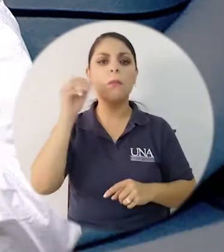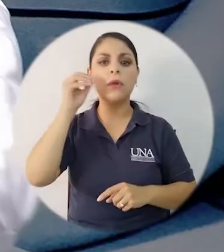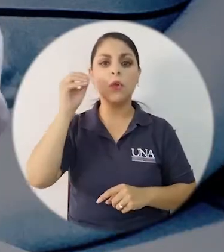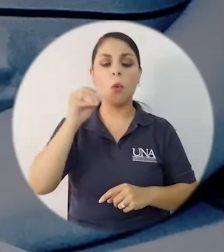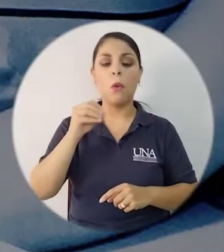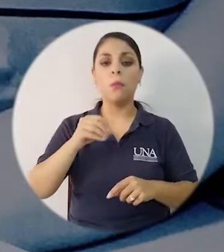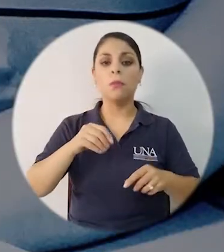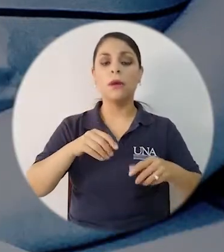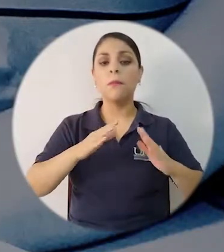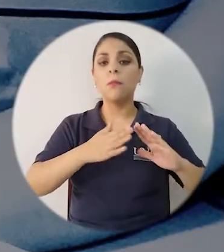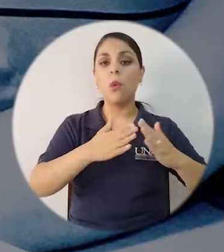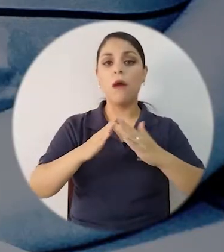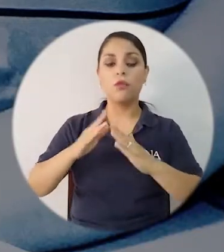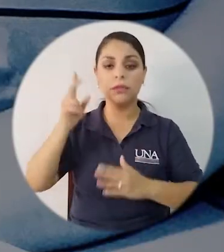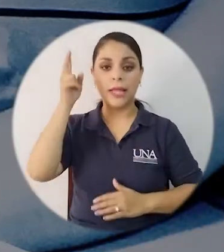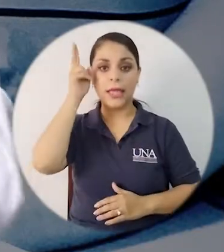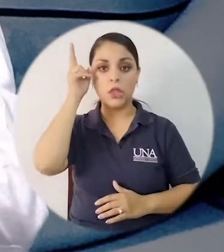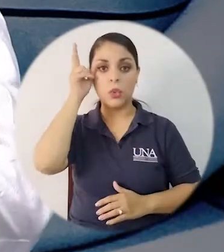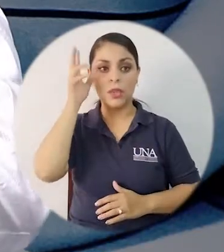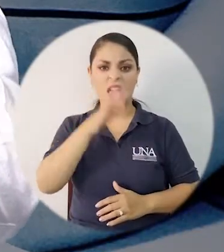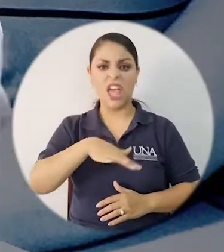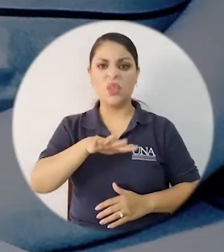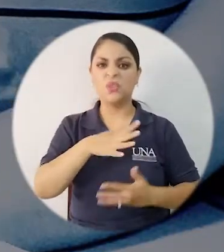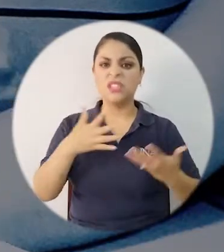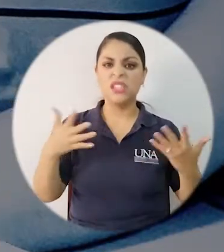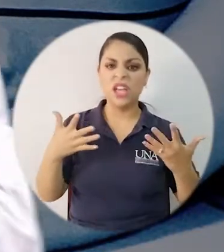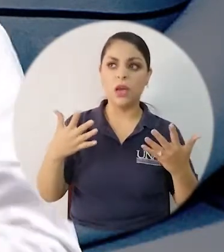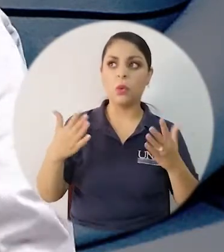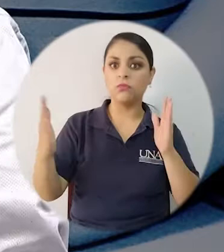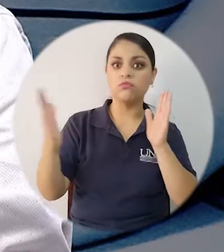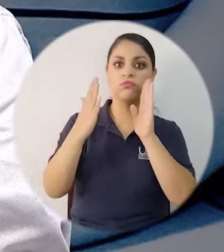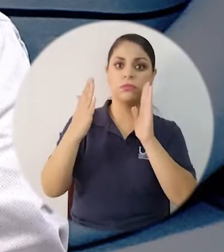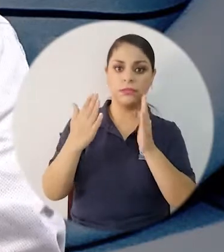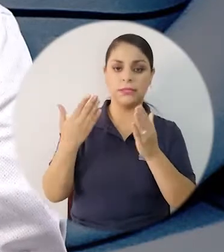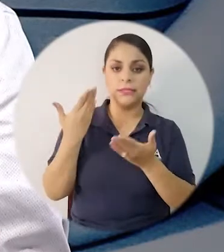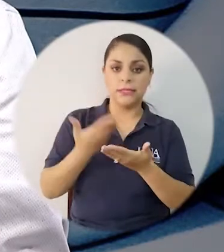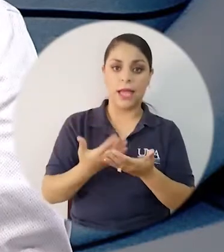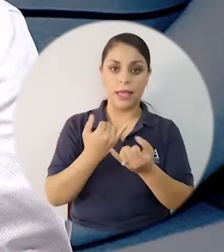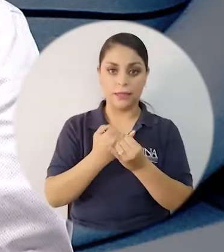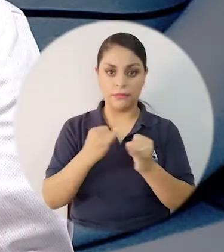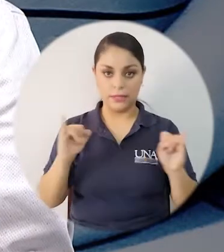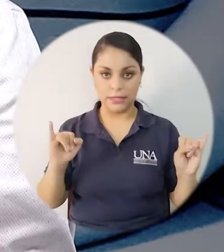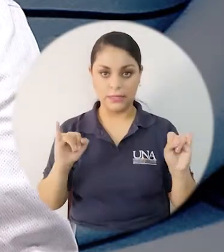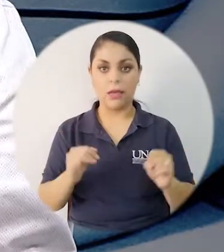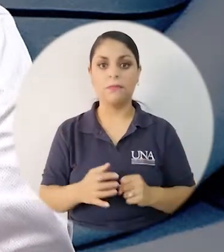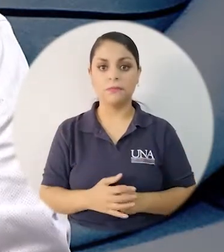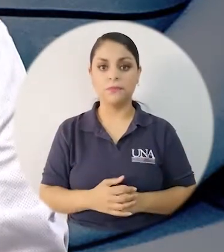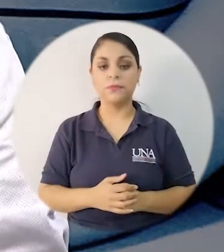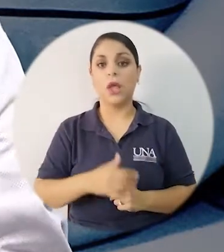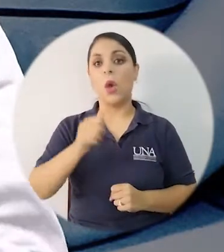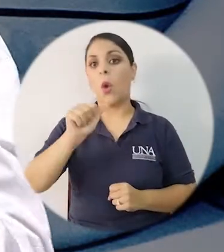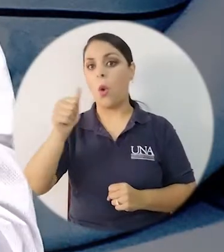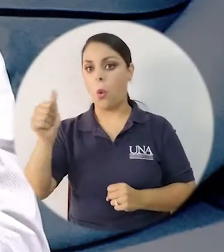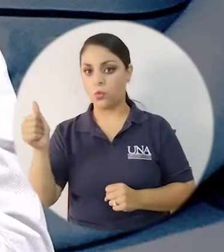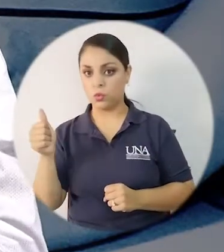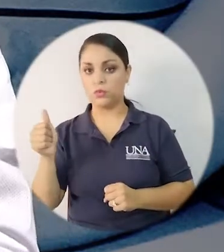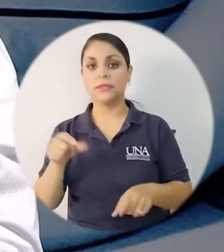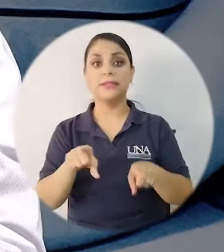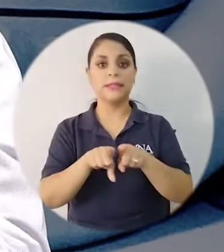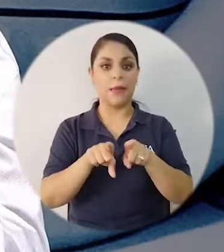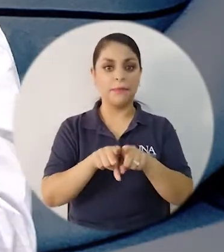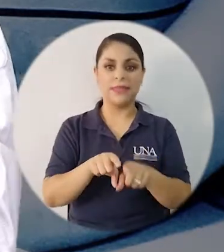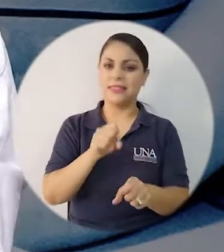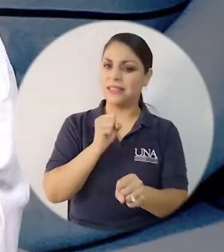indios. ¿Cuál es la posición que toman estos pueblos ante la llegada de la independencia? Otros más, y sin olvidar